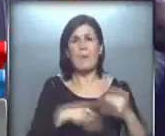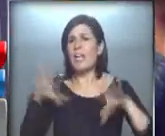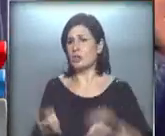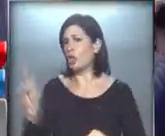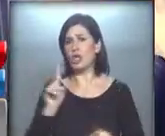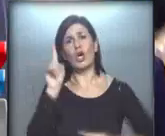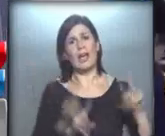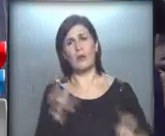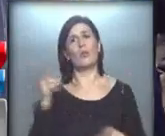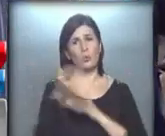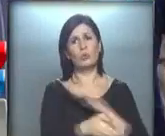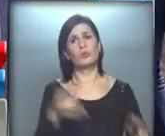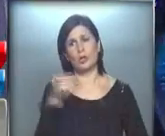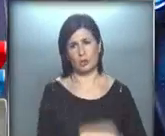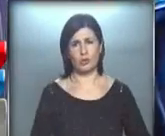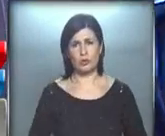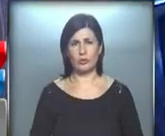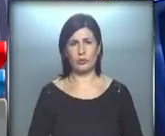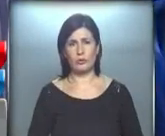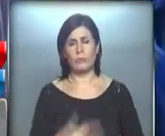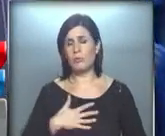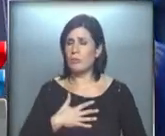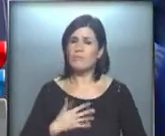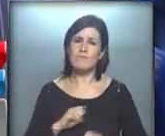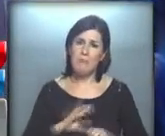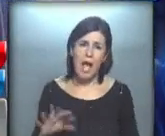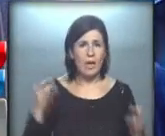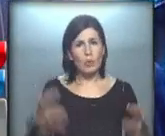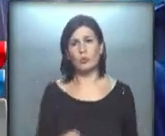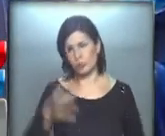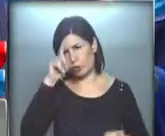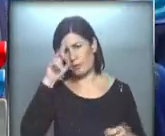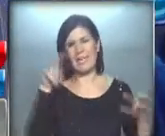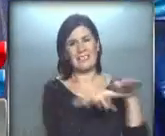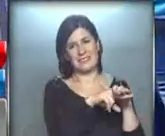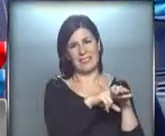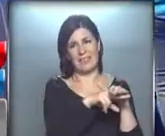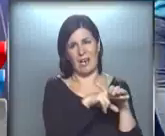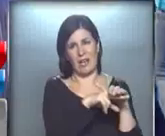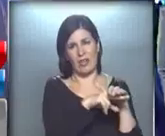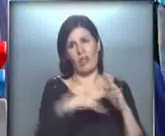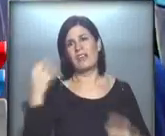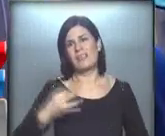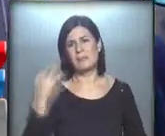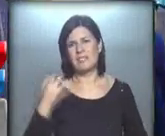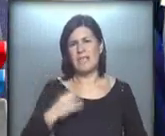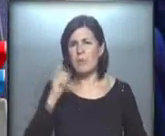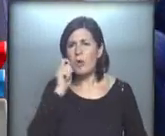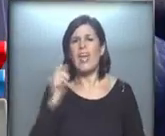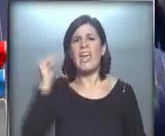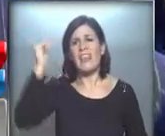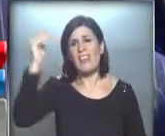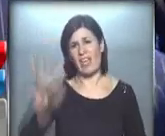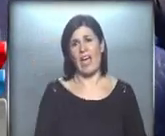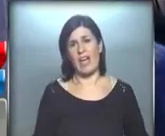familia de Julio Grondona, a partir de la descompensación que había sufrido y por supuesto fue atendido especialmente por lo avanzado de su edad, era un